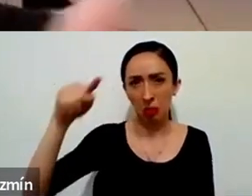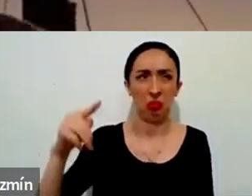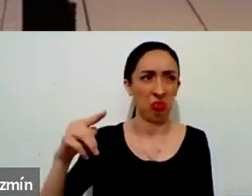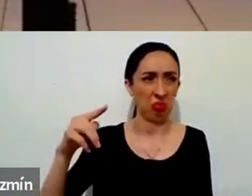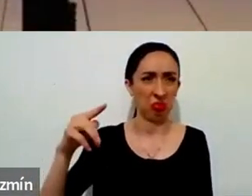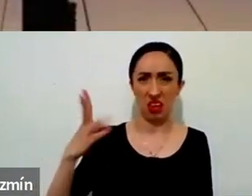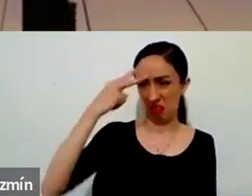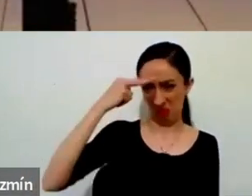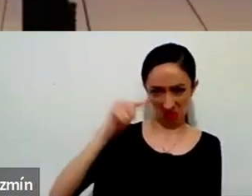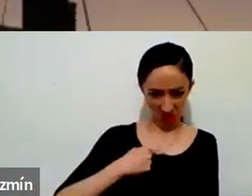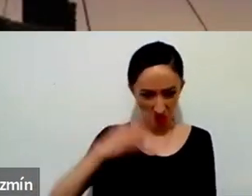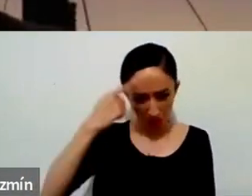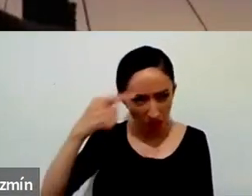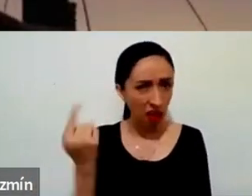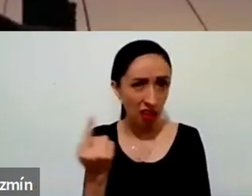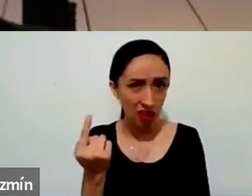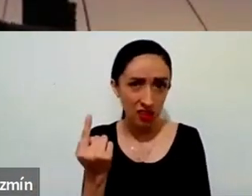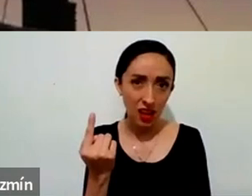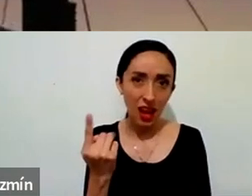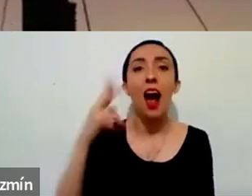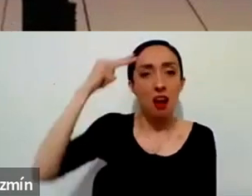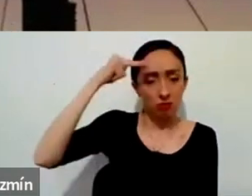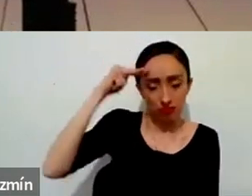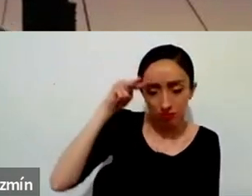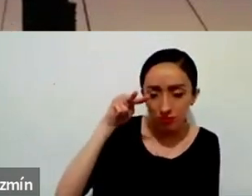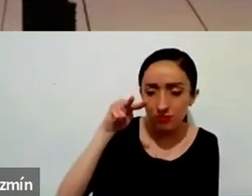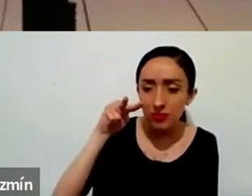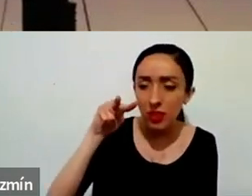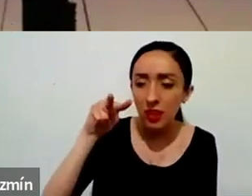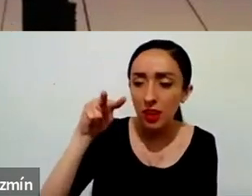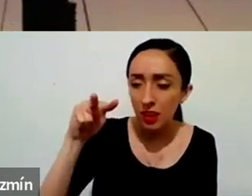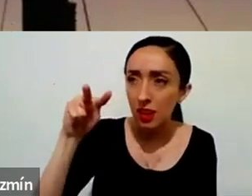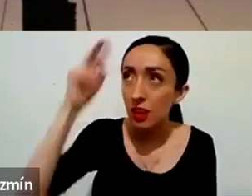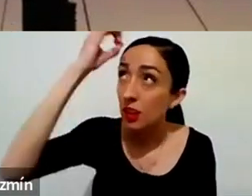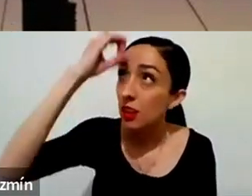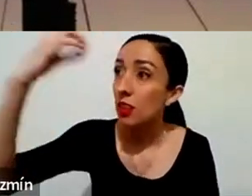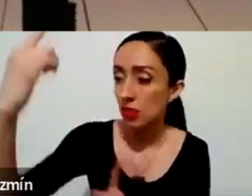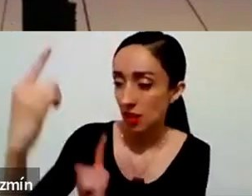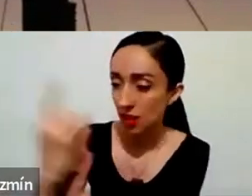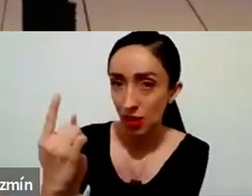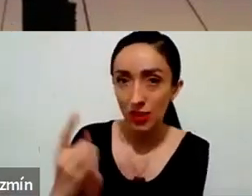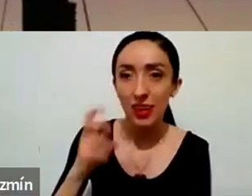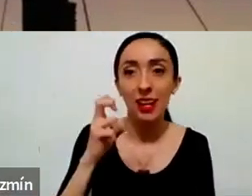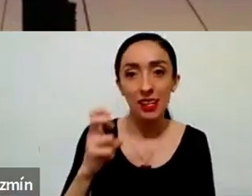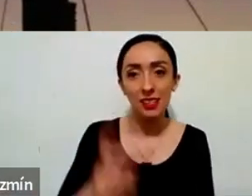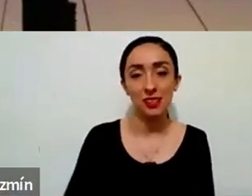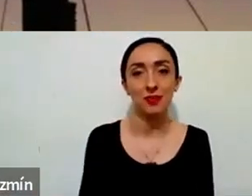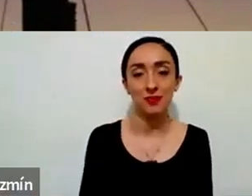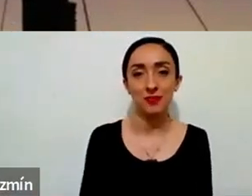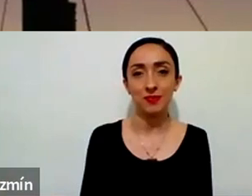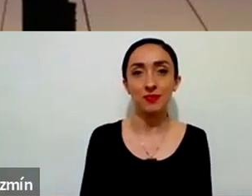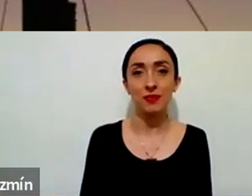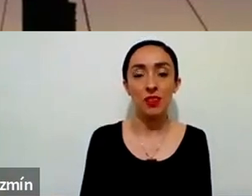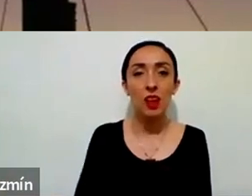Y fíjense lo que pasa con Moisés. Moisés observó con gran asombro que